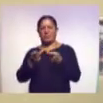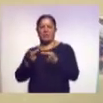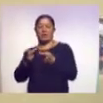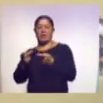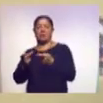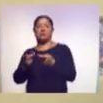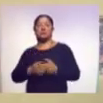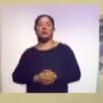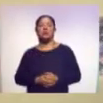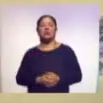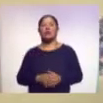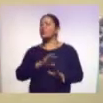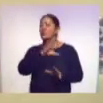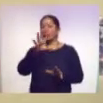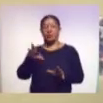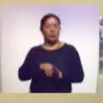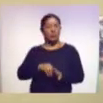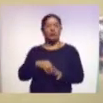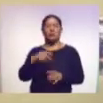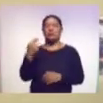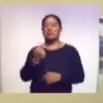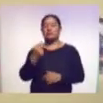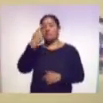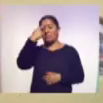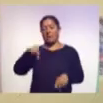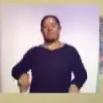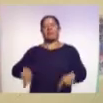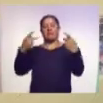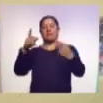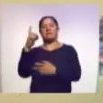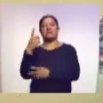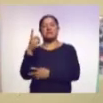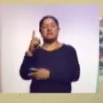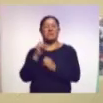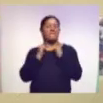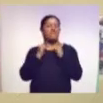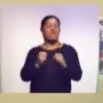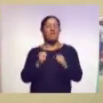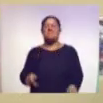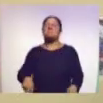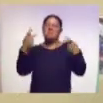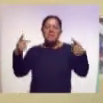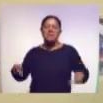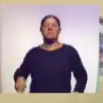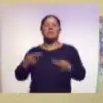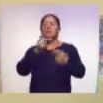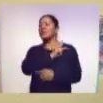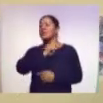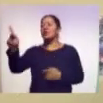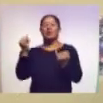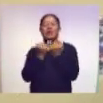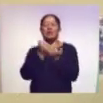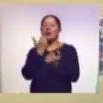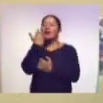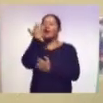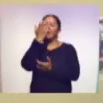insumos, comprando todo lo que ellos necesitan para la venta de diciembre, que es la más fuerte y que todo mundo la esperamos comerciante,